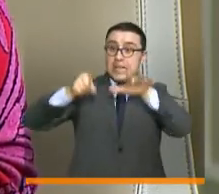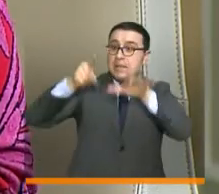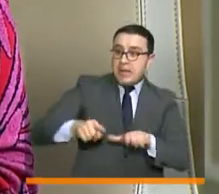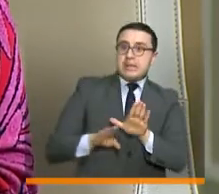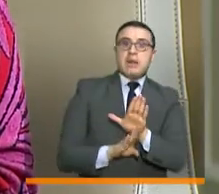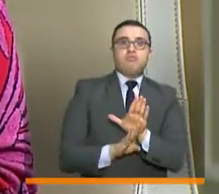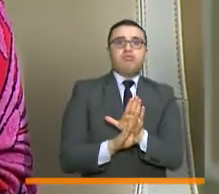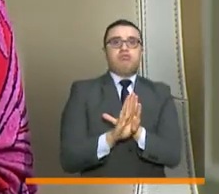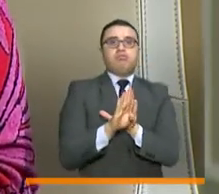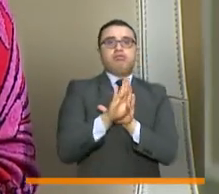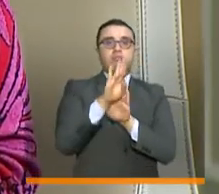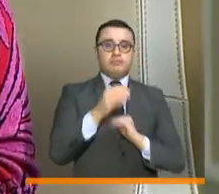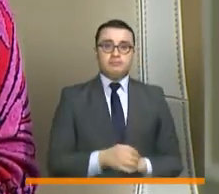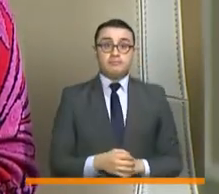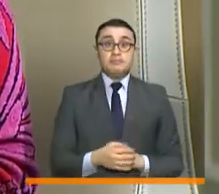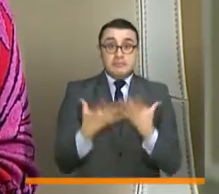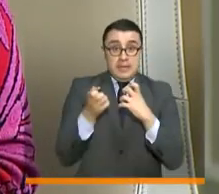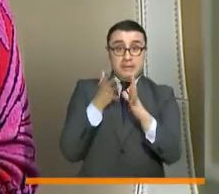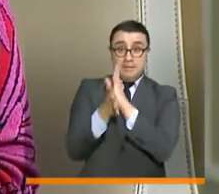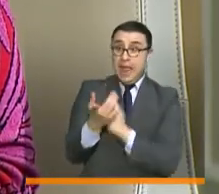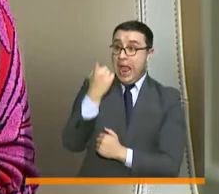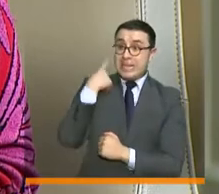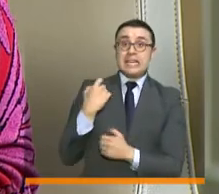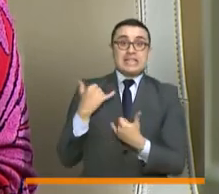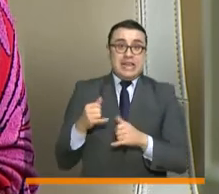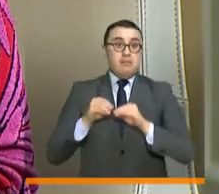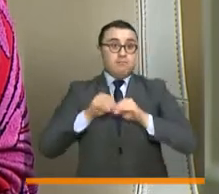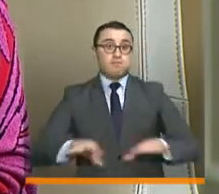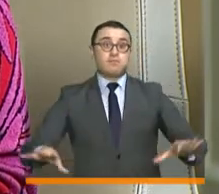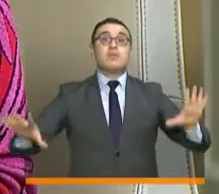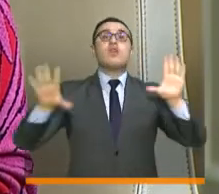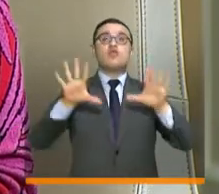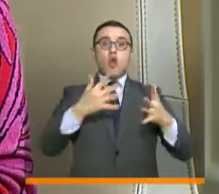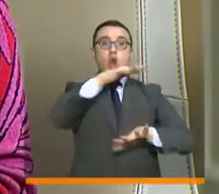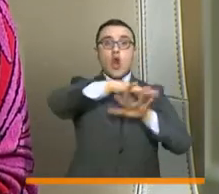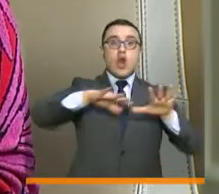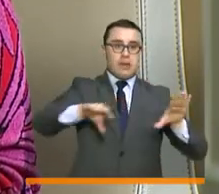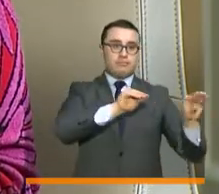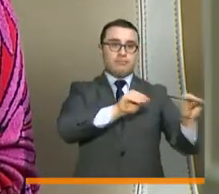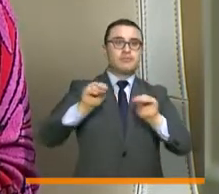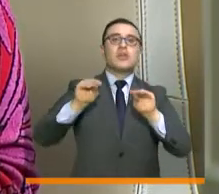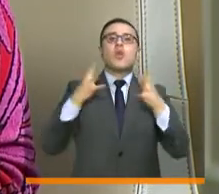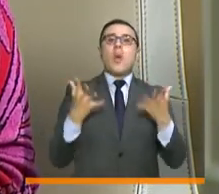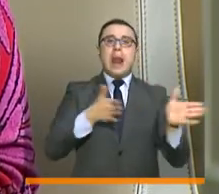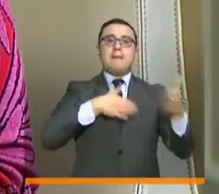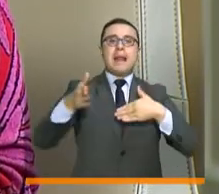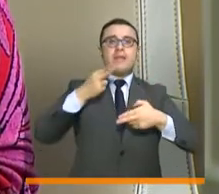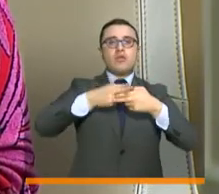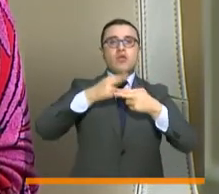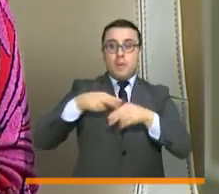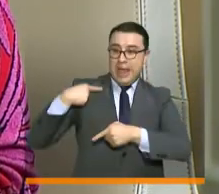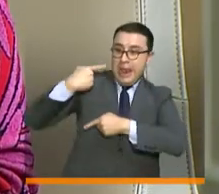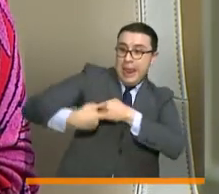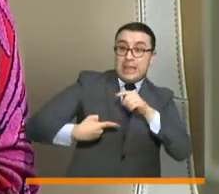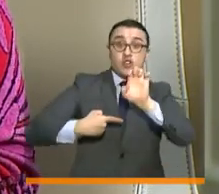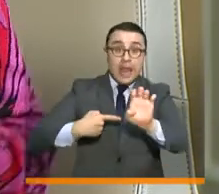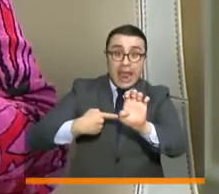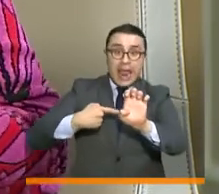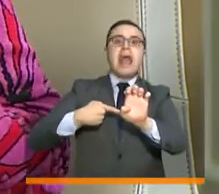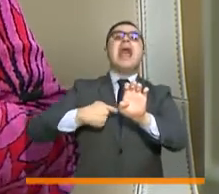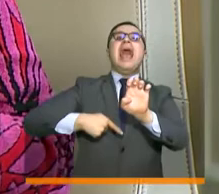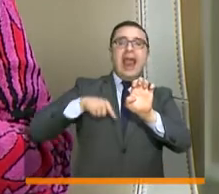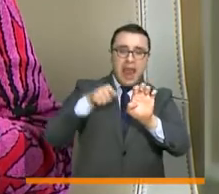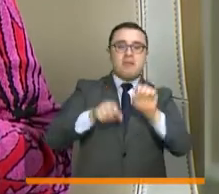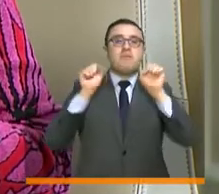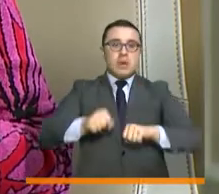contarle, presidente, que el día de ayer lanzamos formalmente la red de tutorías del programa Generación E. No solamente serán 168 mil jóvenes este